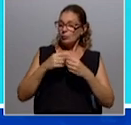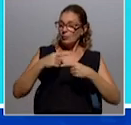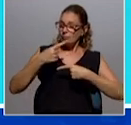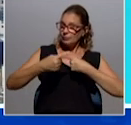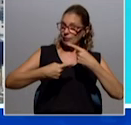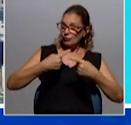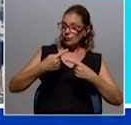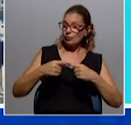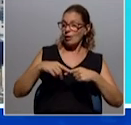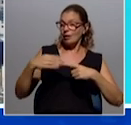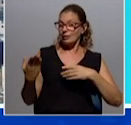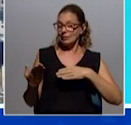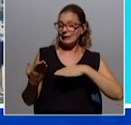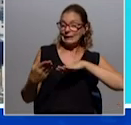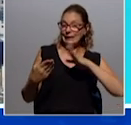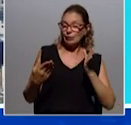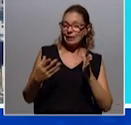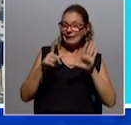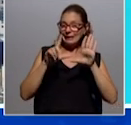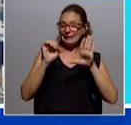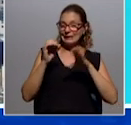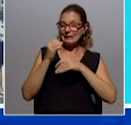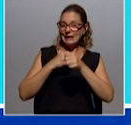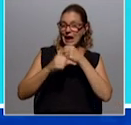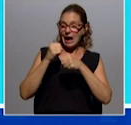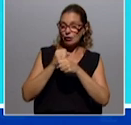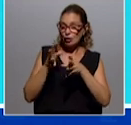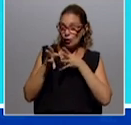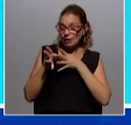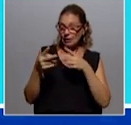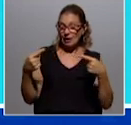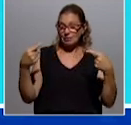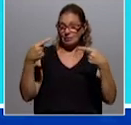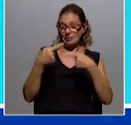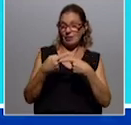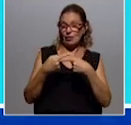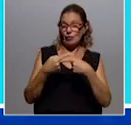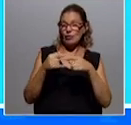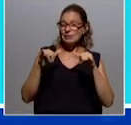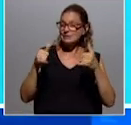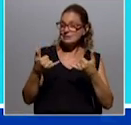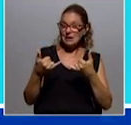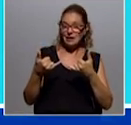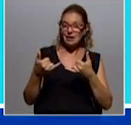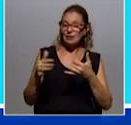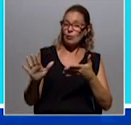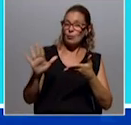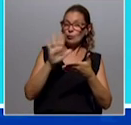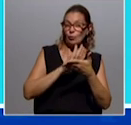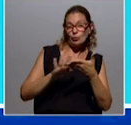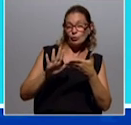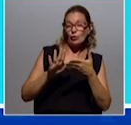que su hermana Corea del Norte. Hace ya casi 70 años de la guerra entre las dos Coreas y aunque la reunificación es un anhelo de